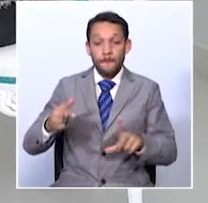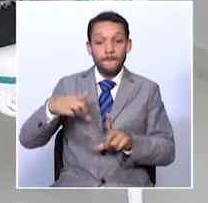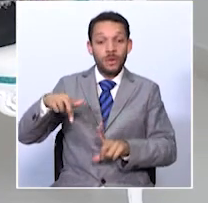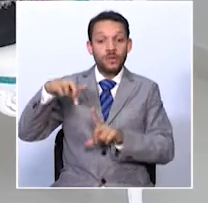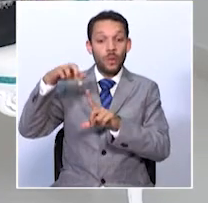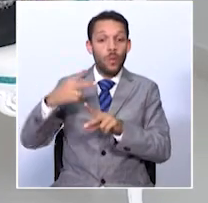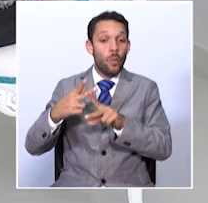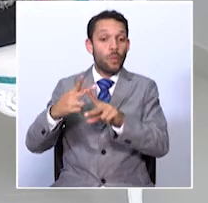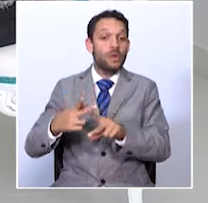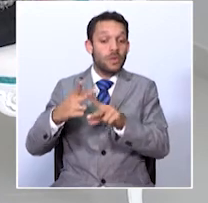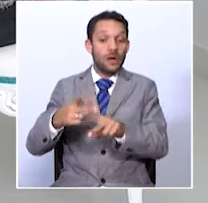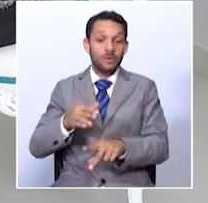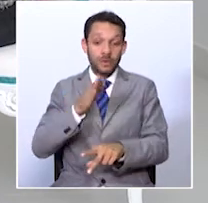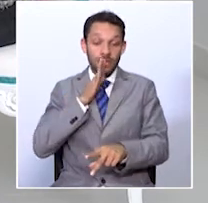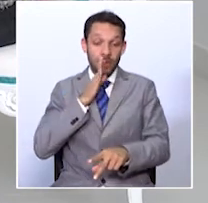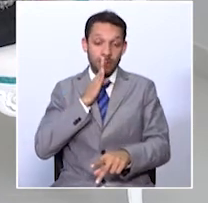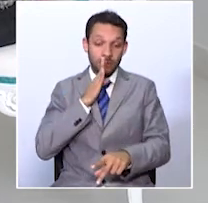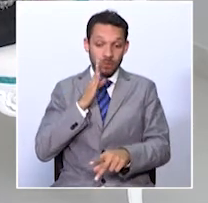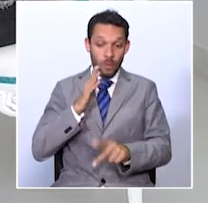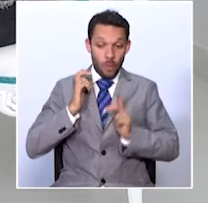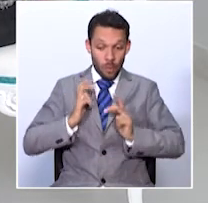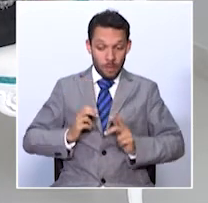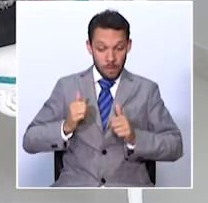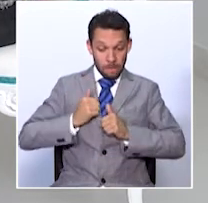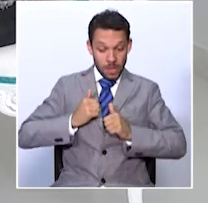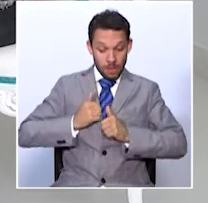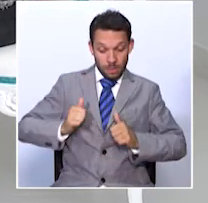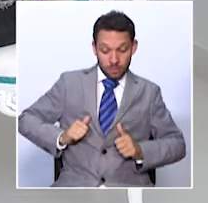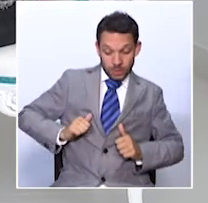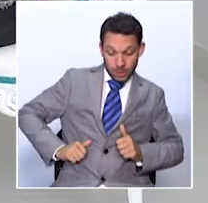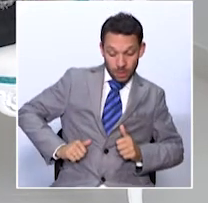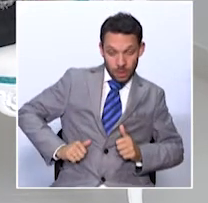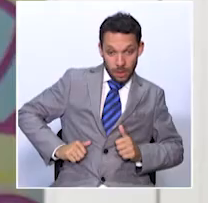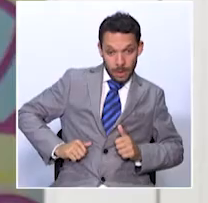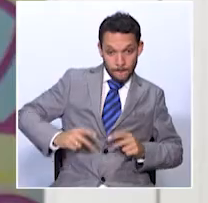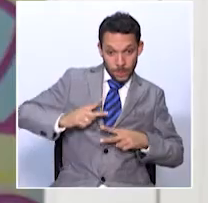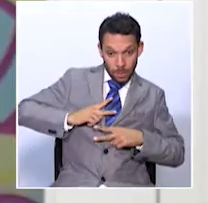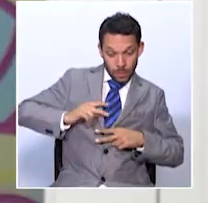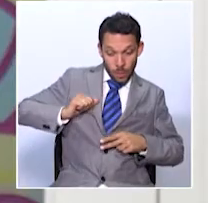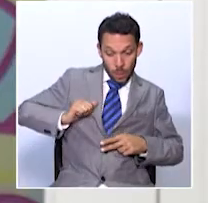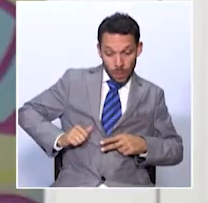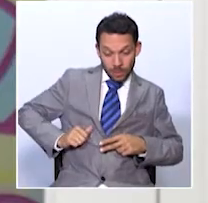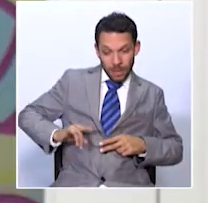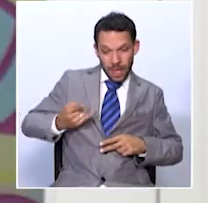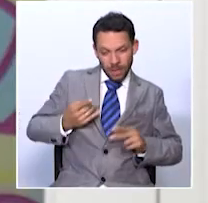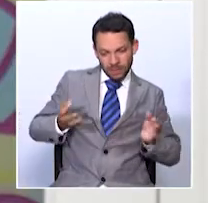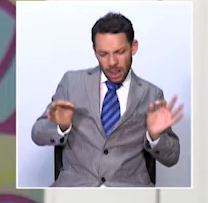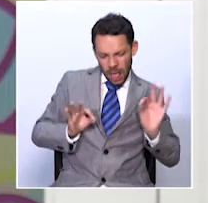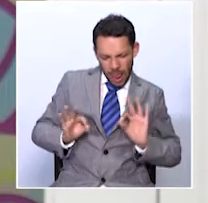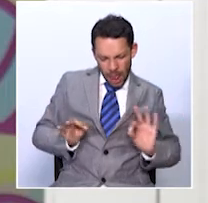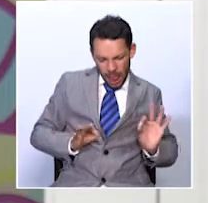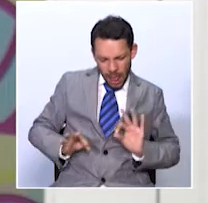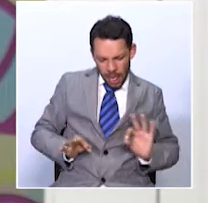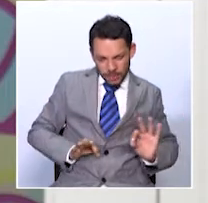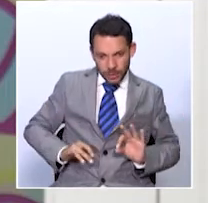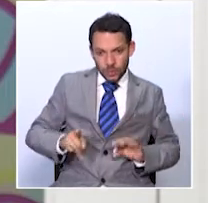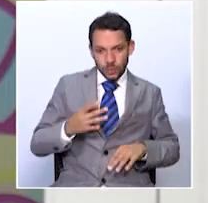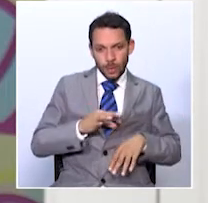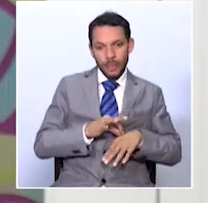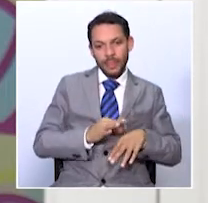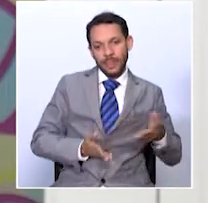cuidado en manos de quien están buscando un procedimiento estético, un procedimiento de cirugía